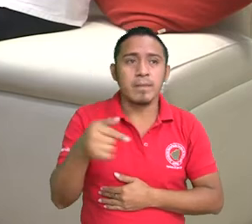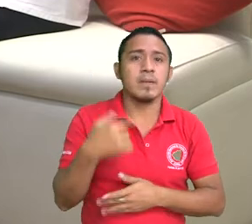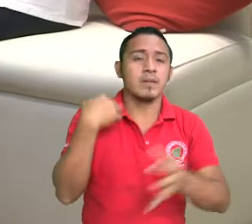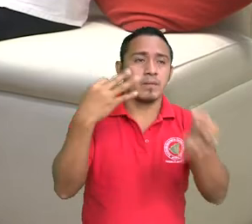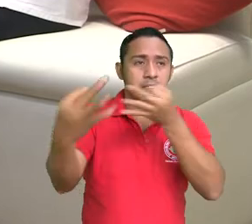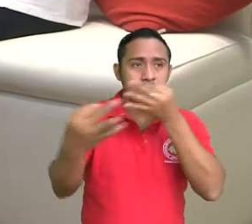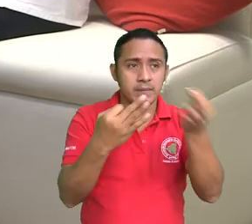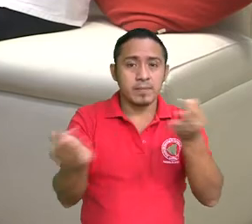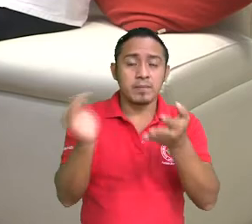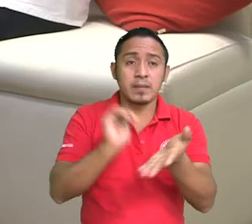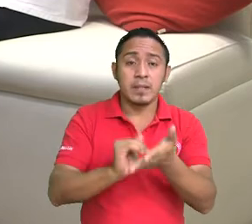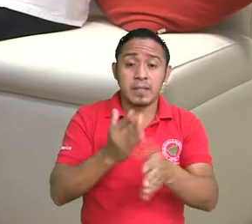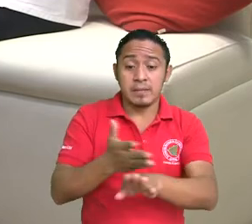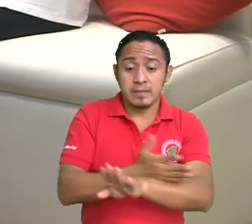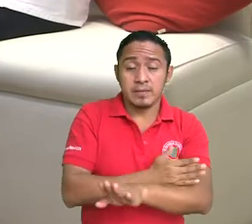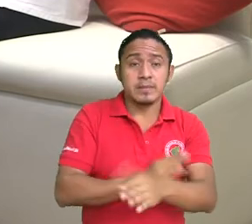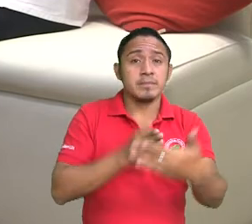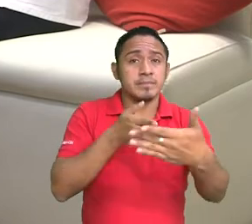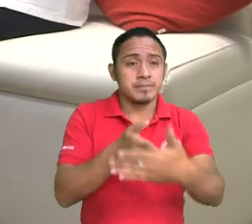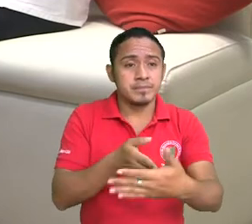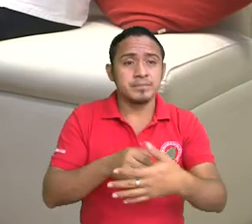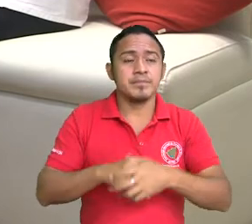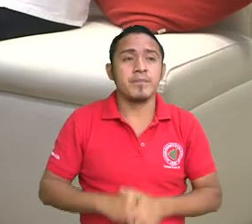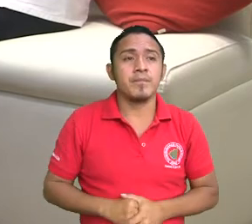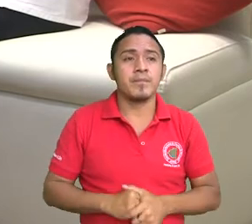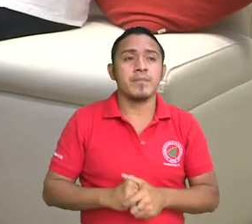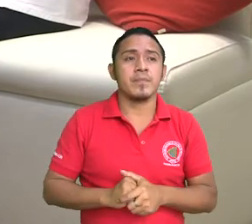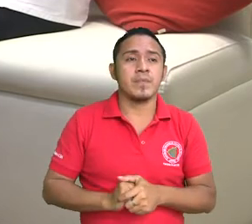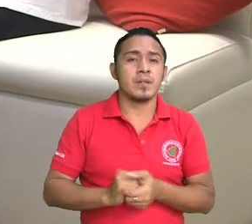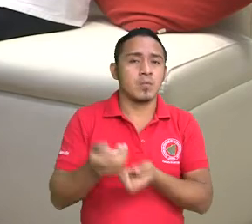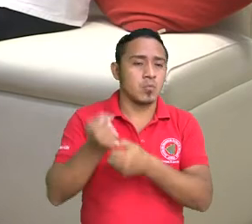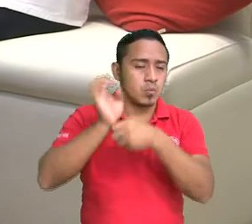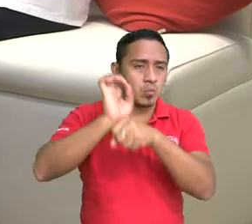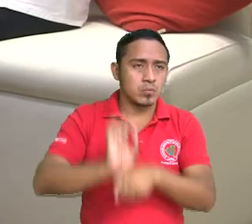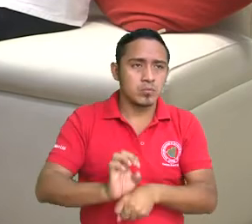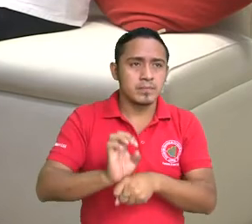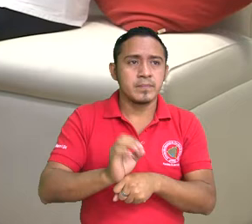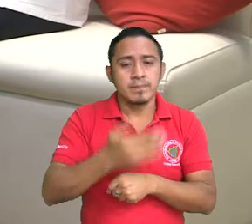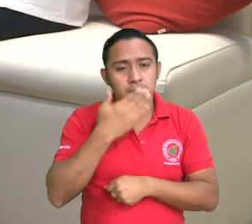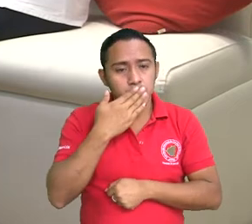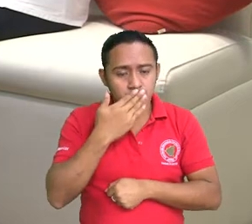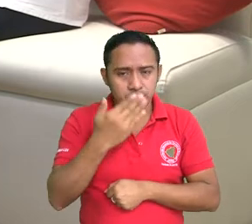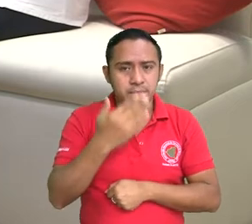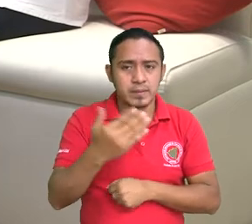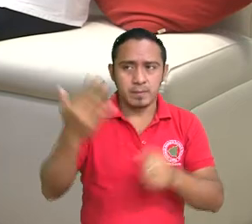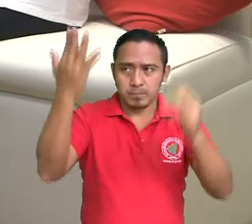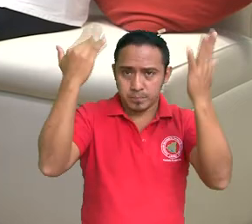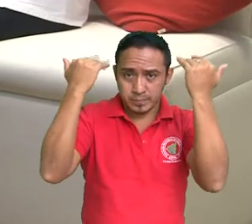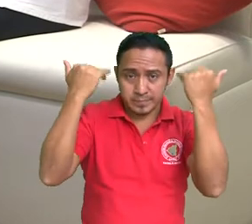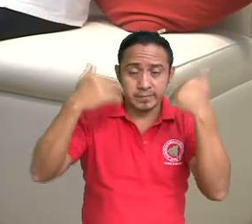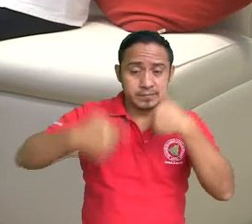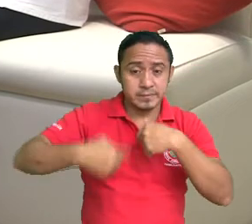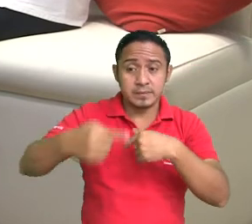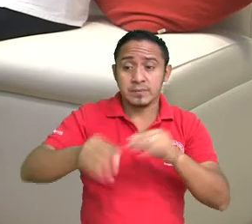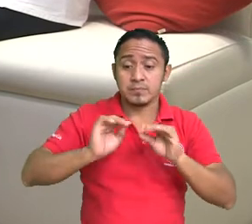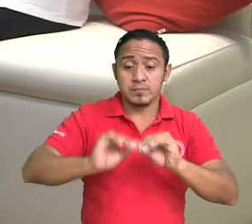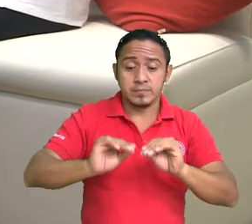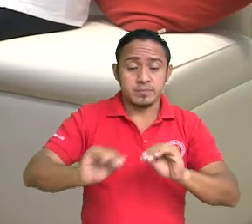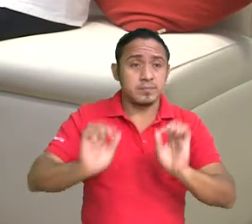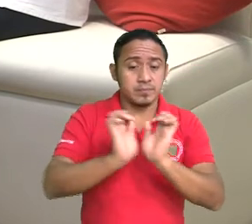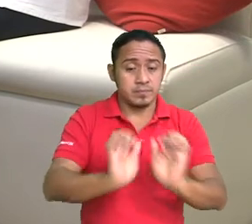repetirlo. Antes de que nos fuéramos a la pausa, hablaba de esa costumbre. Es una buena costumbre y que hay que enseñarles también a las